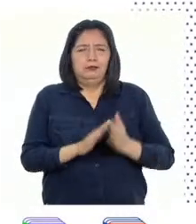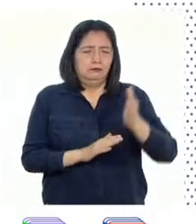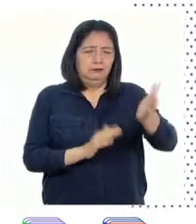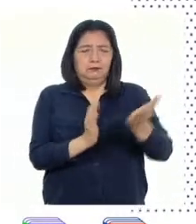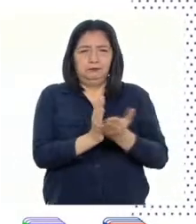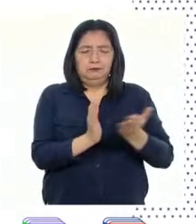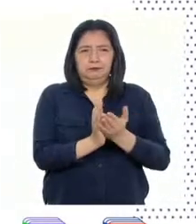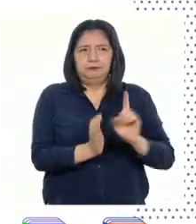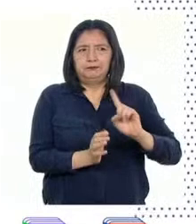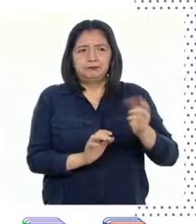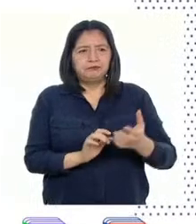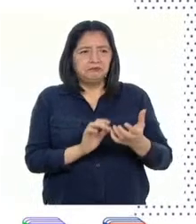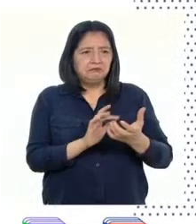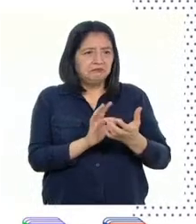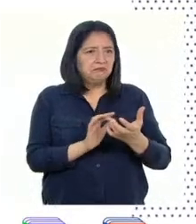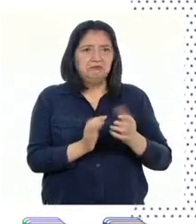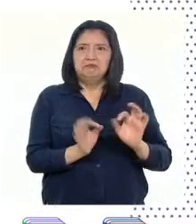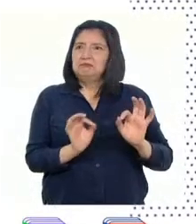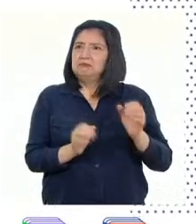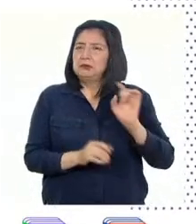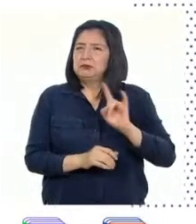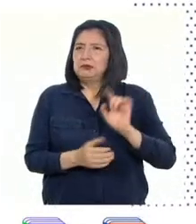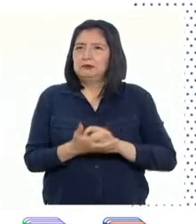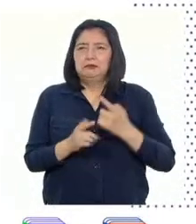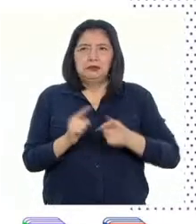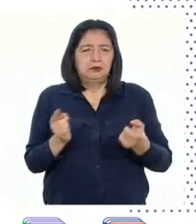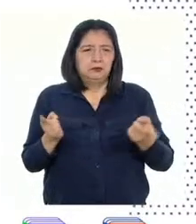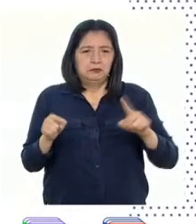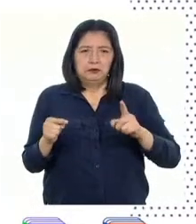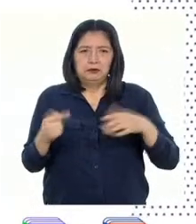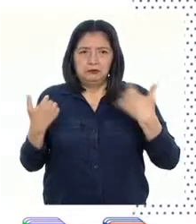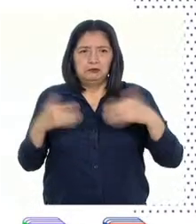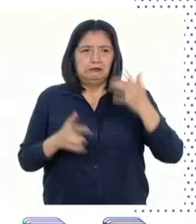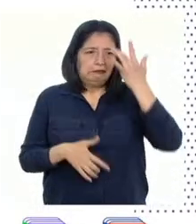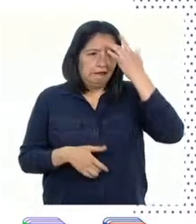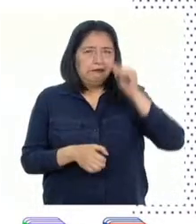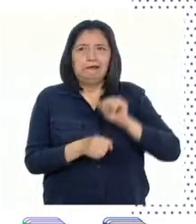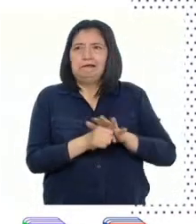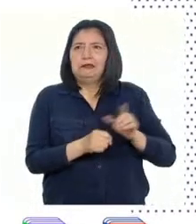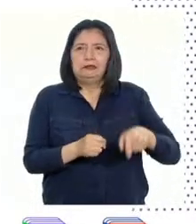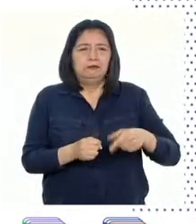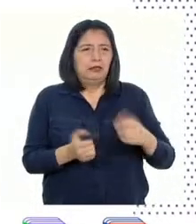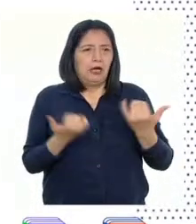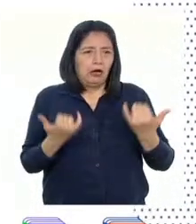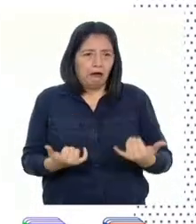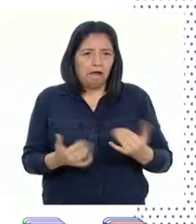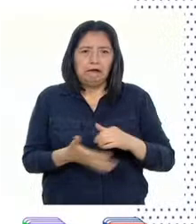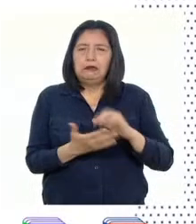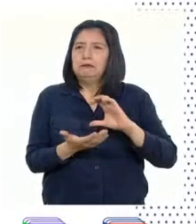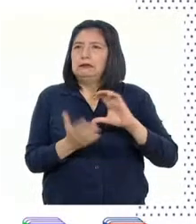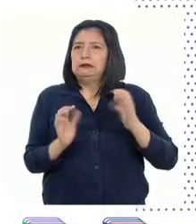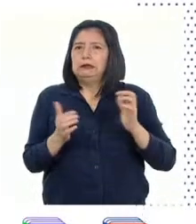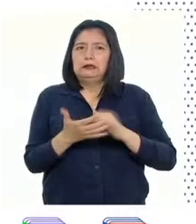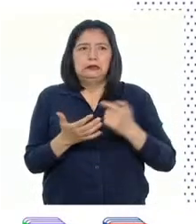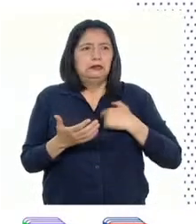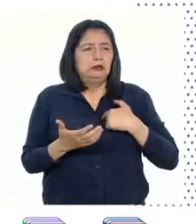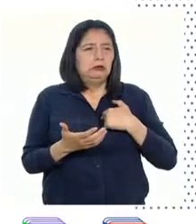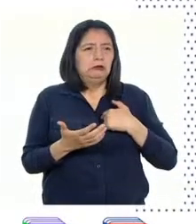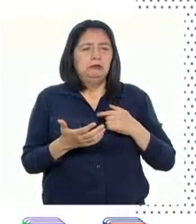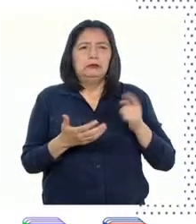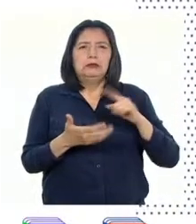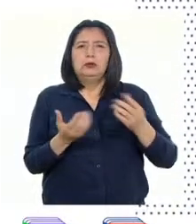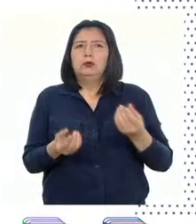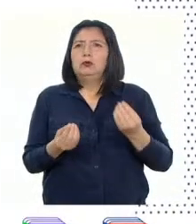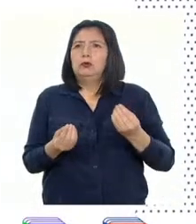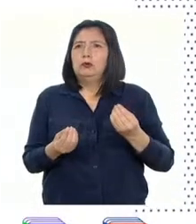ni celular para nada. Pero cuando llegó la pandemia, mis clases y participaciones